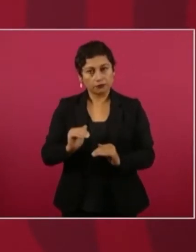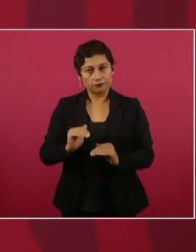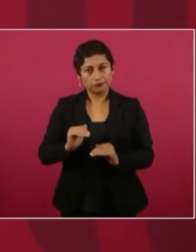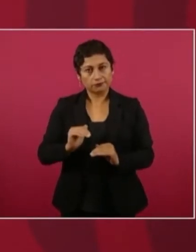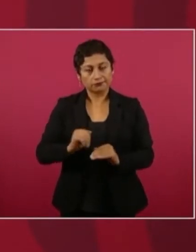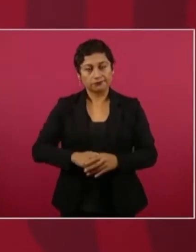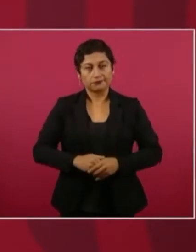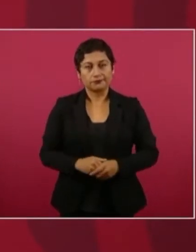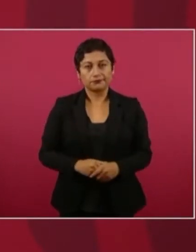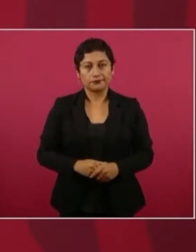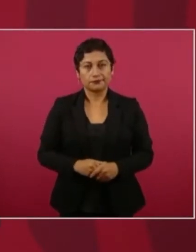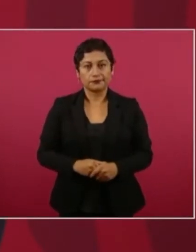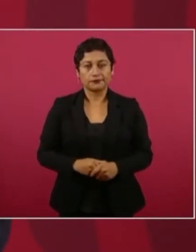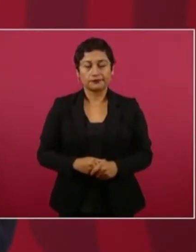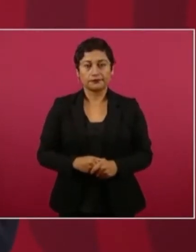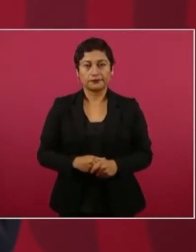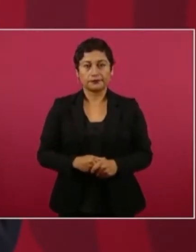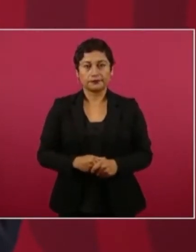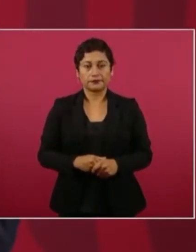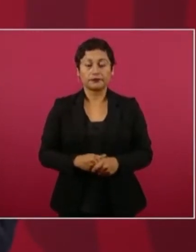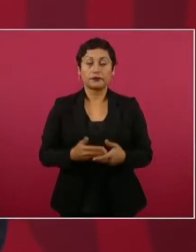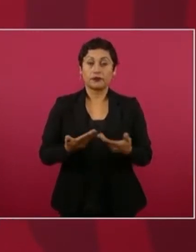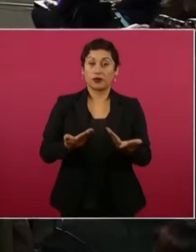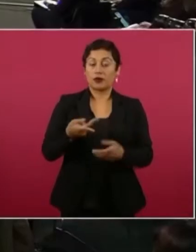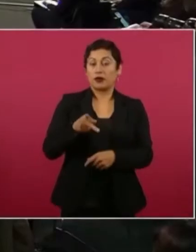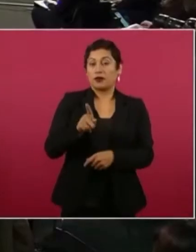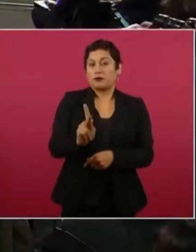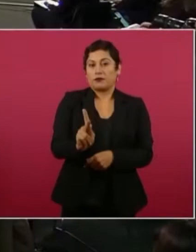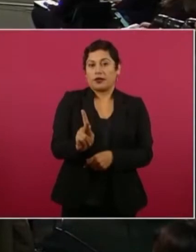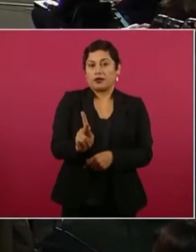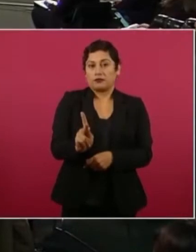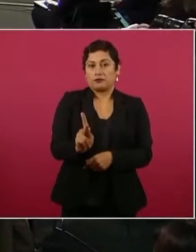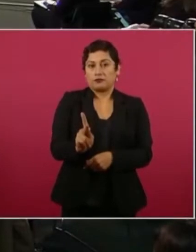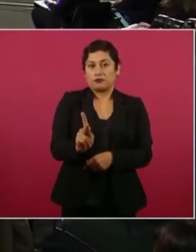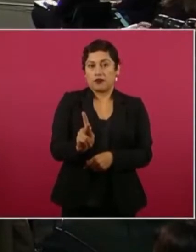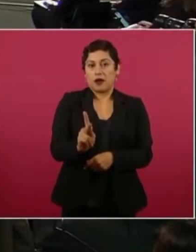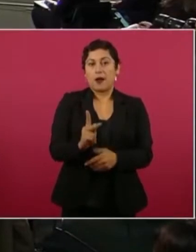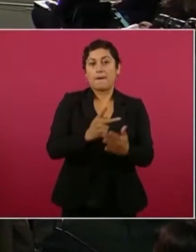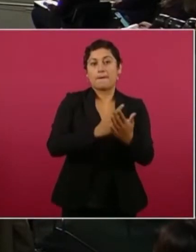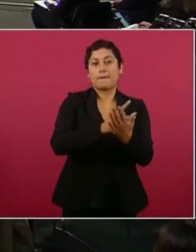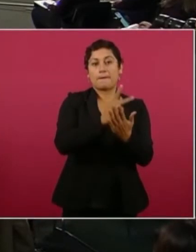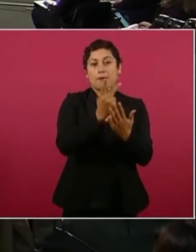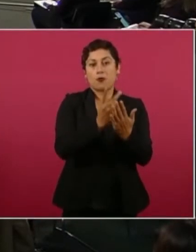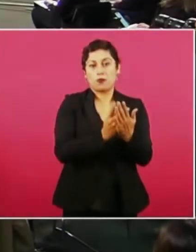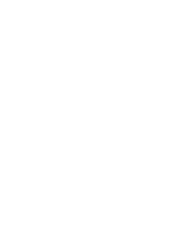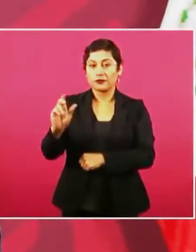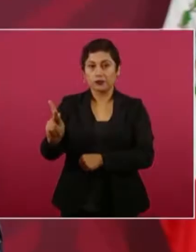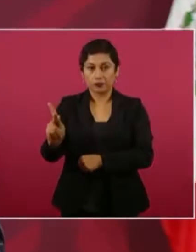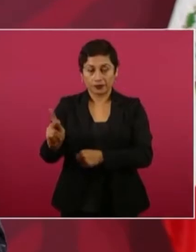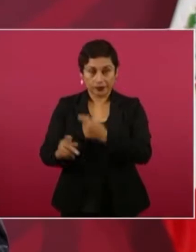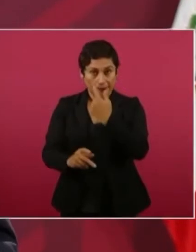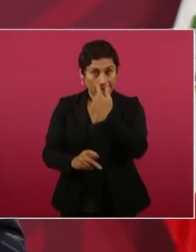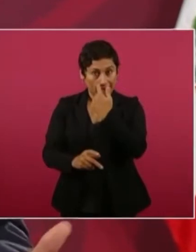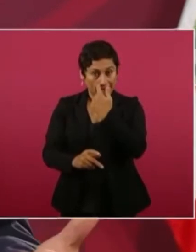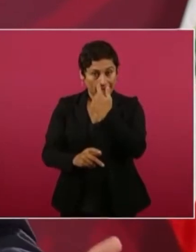De todas formas, vamos a reforzar el plan antiinflación,